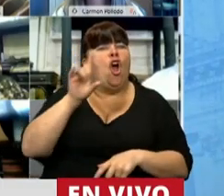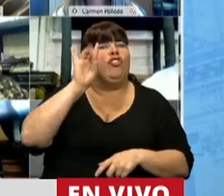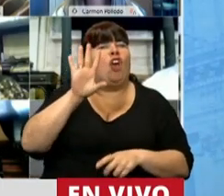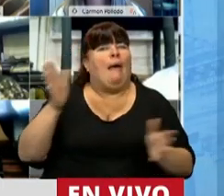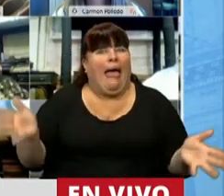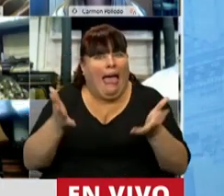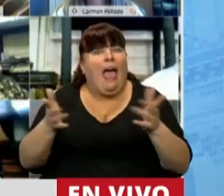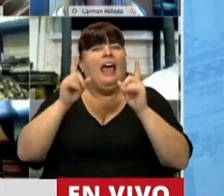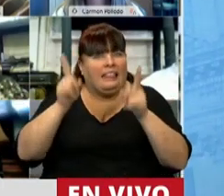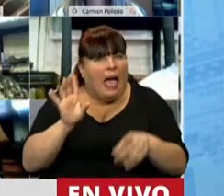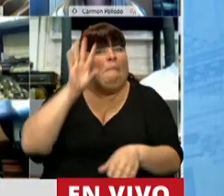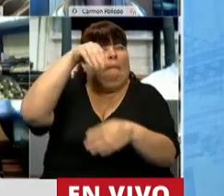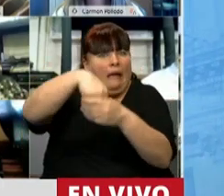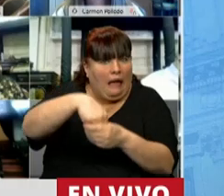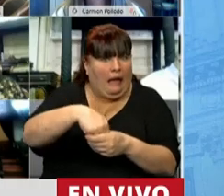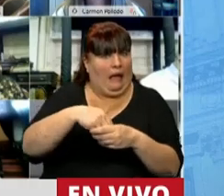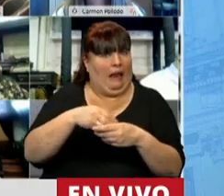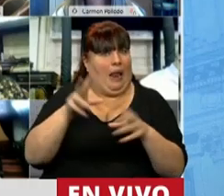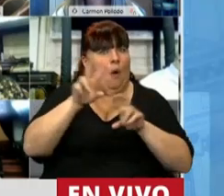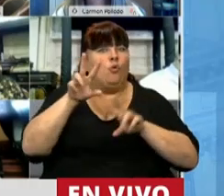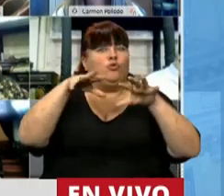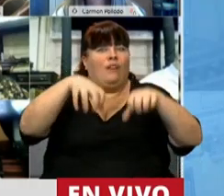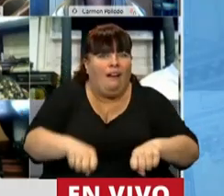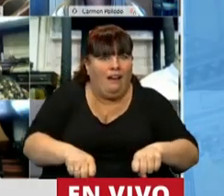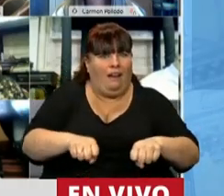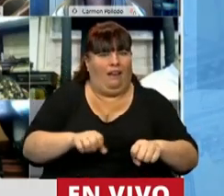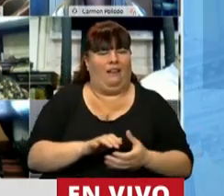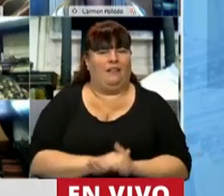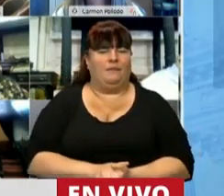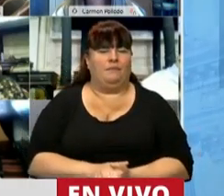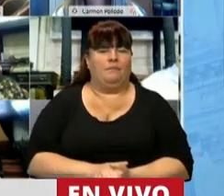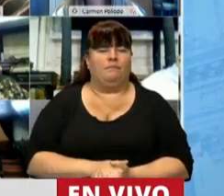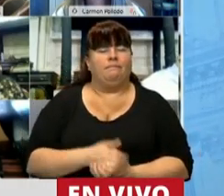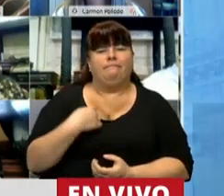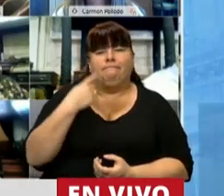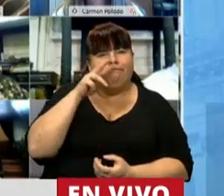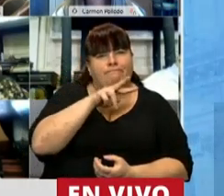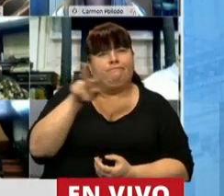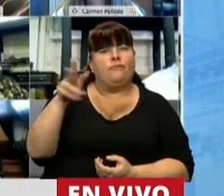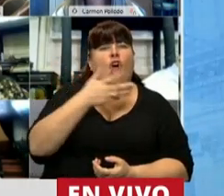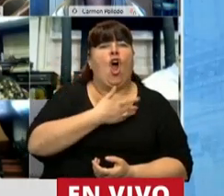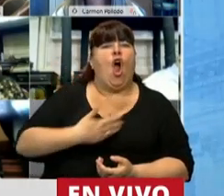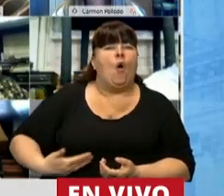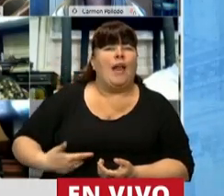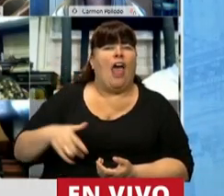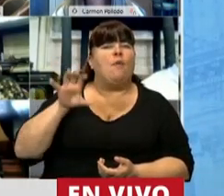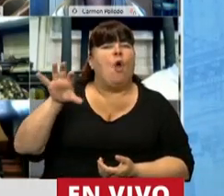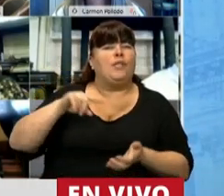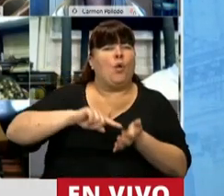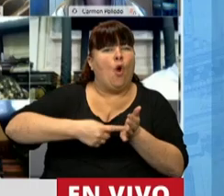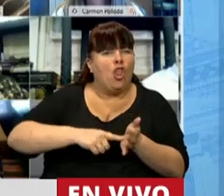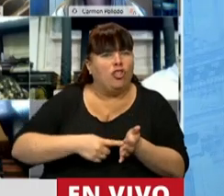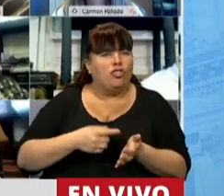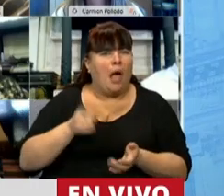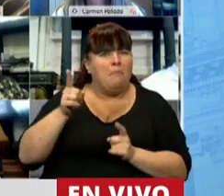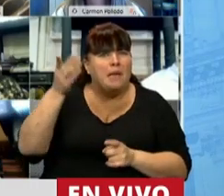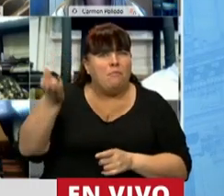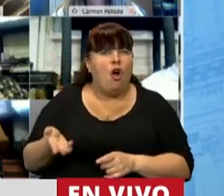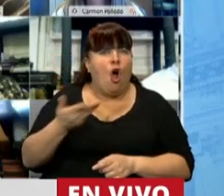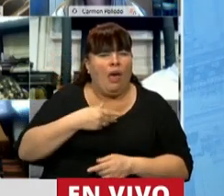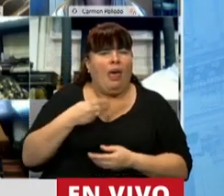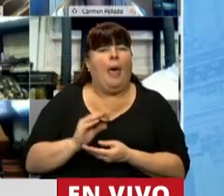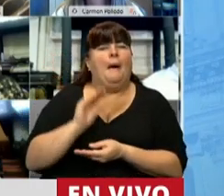alientan, sino que también participan en estas tomas. Estamos viendo cómo un gobernador de nuestra provincia de Buenos Aires